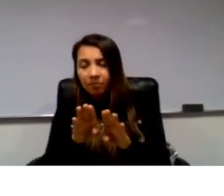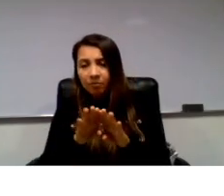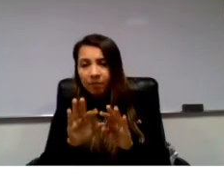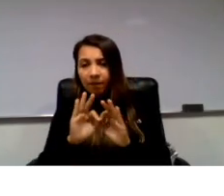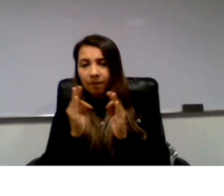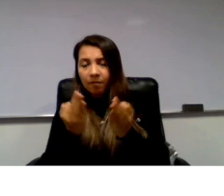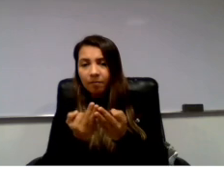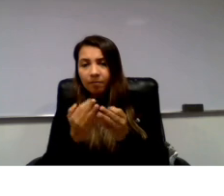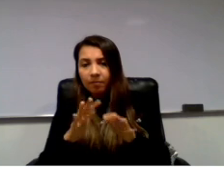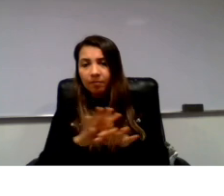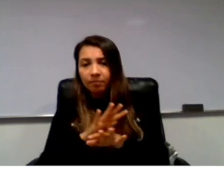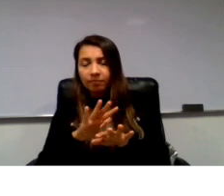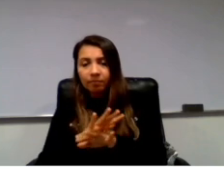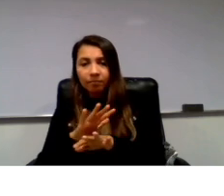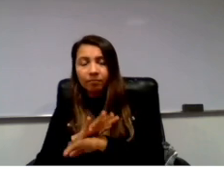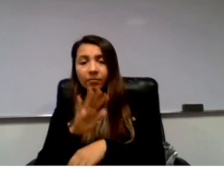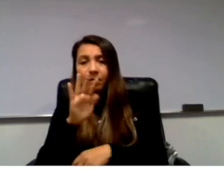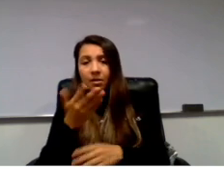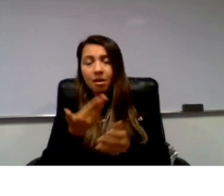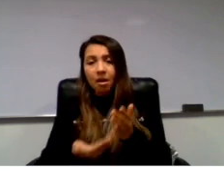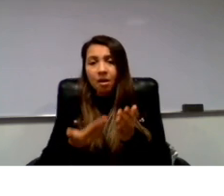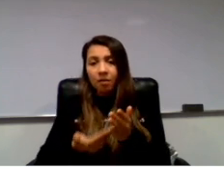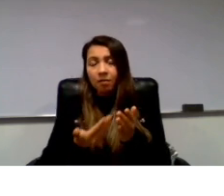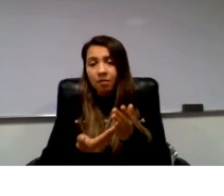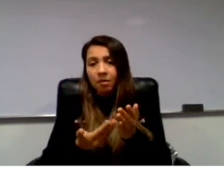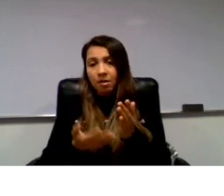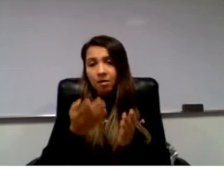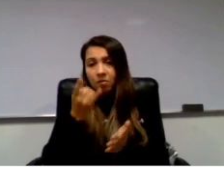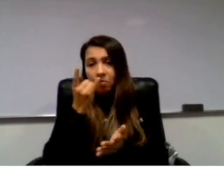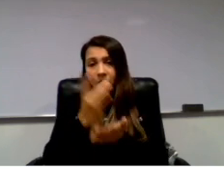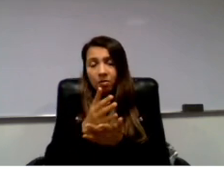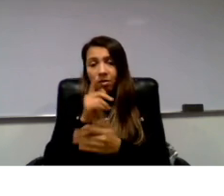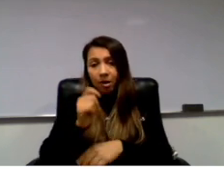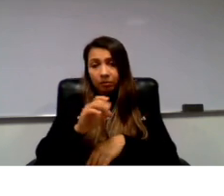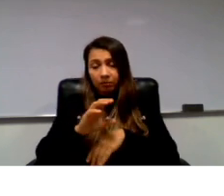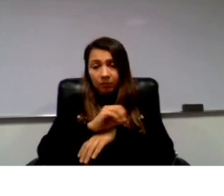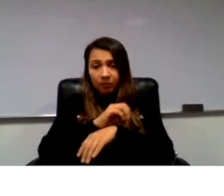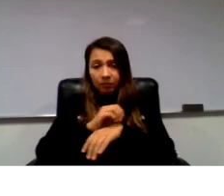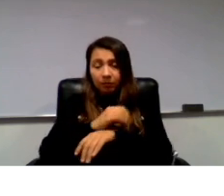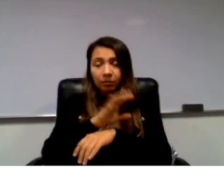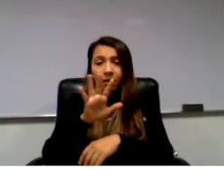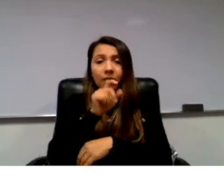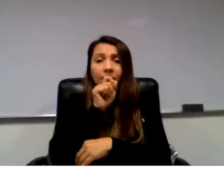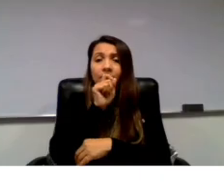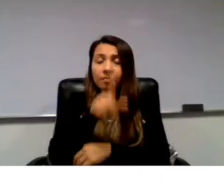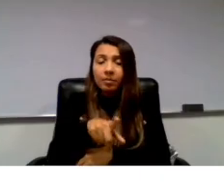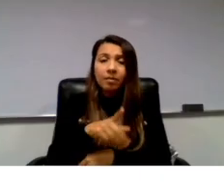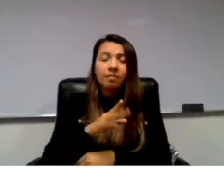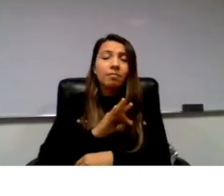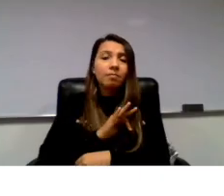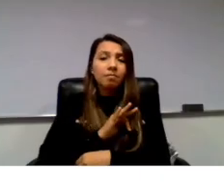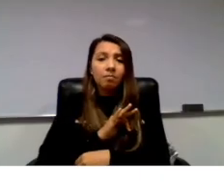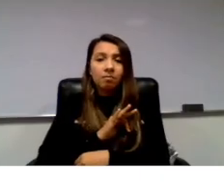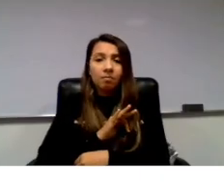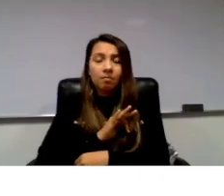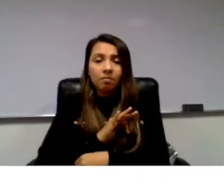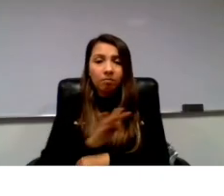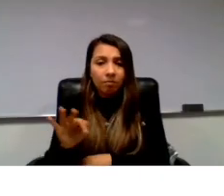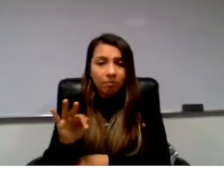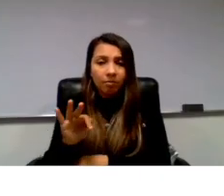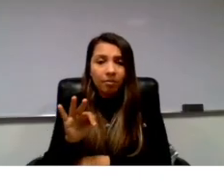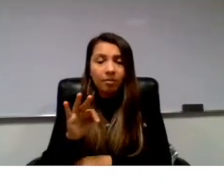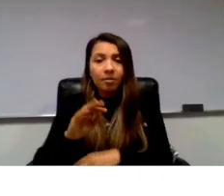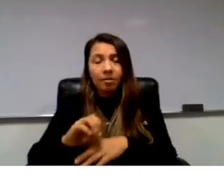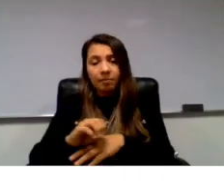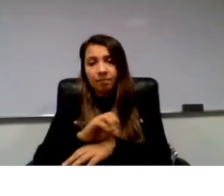entonces hacer esa transferencia, ¿no? Ahora, no nada más es cosa de bacterias, sino que también puede haber genes que se transfieran